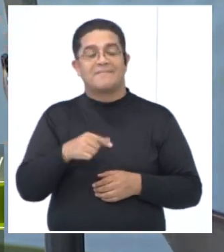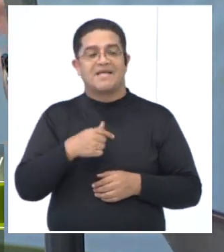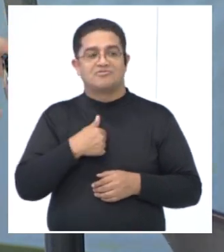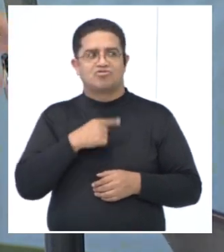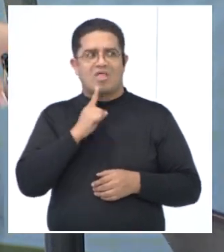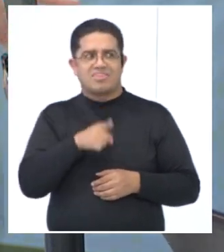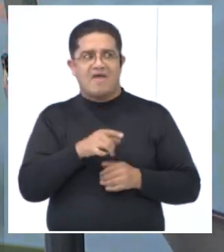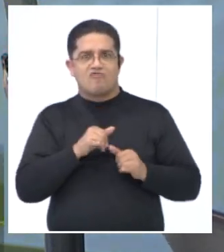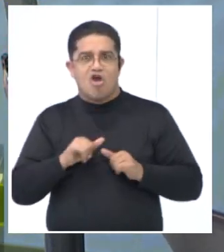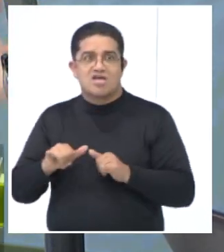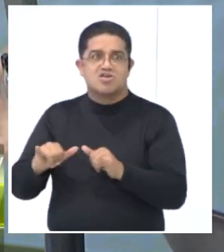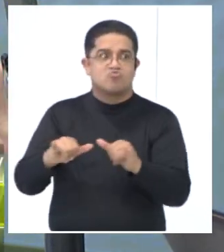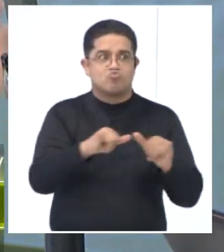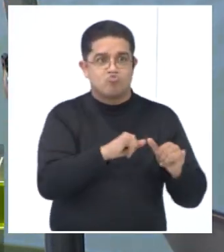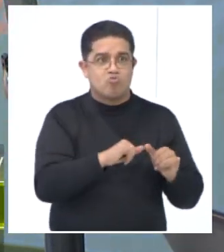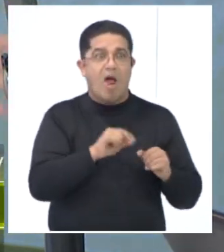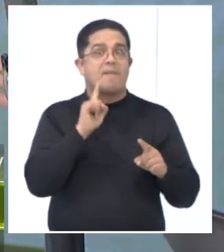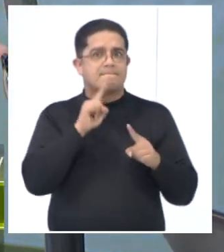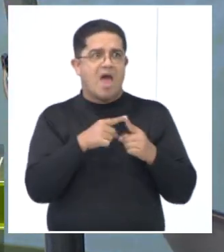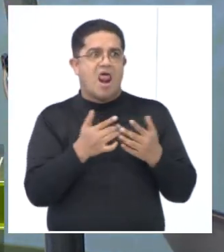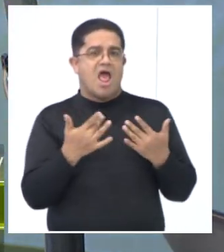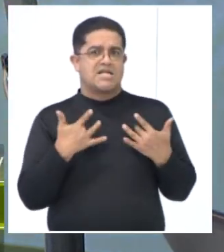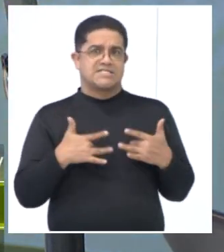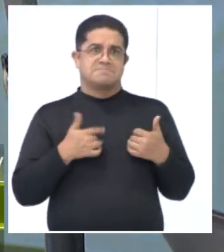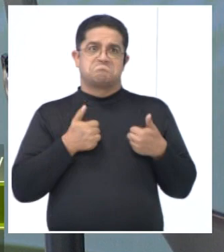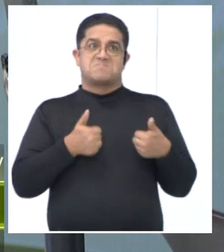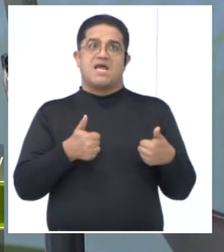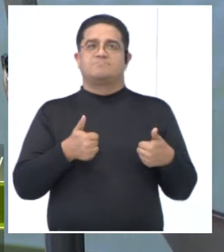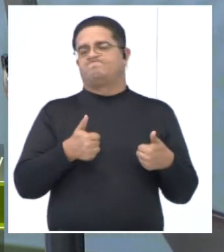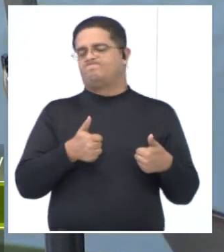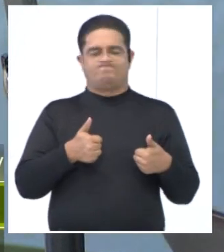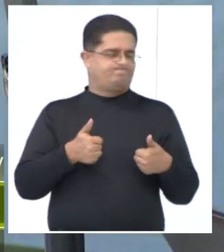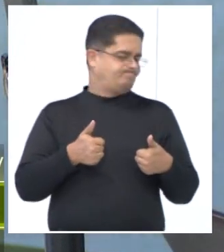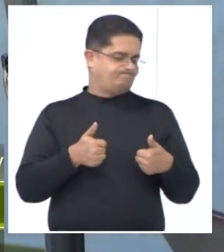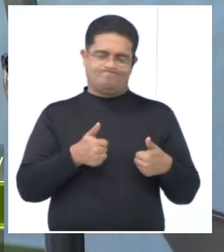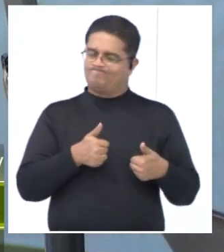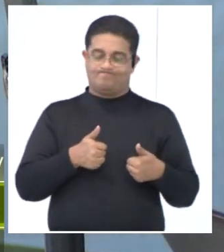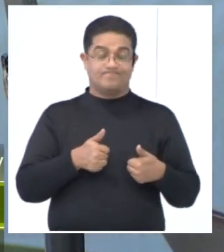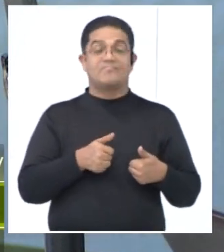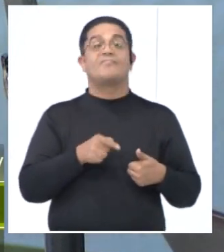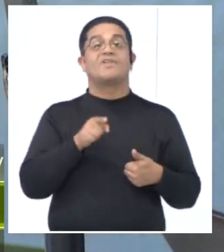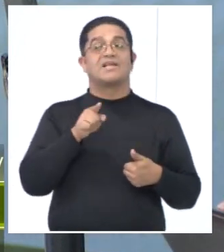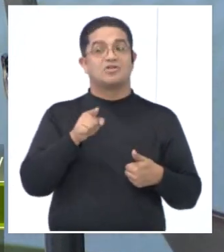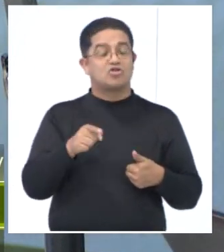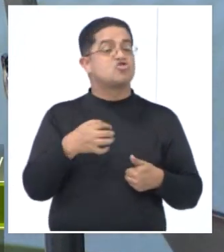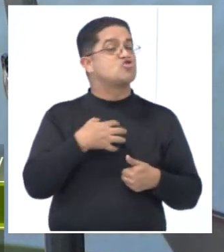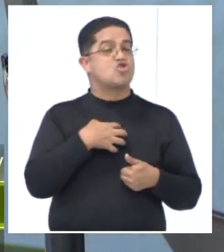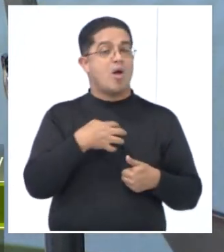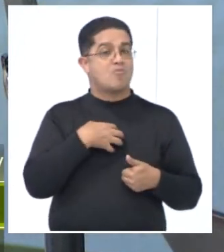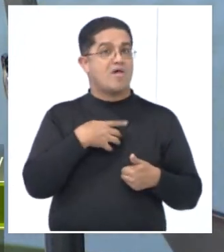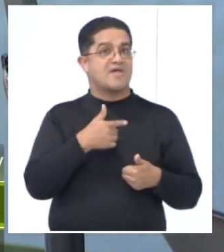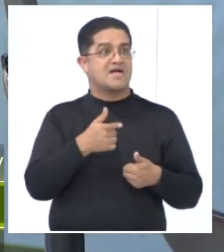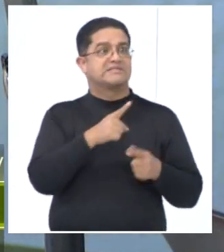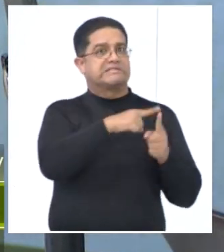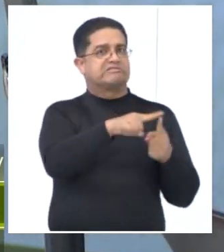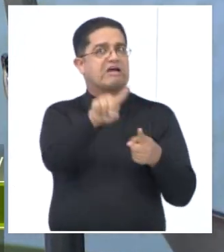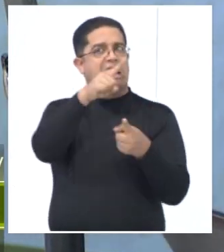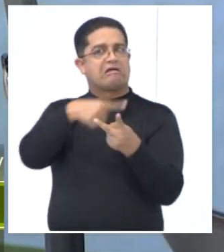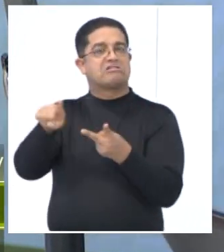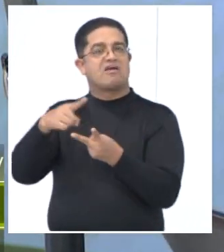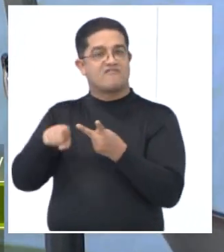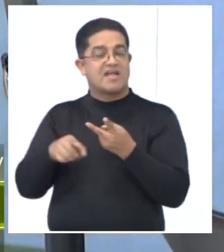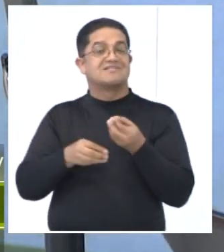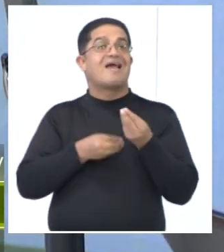igual a todos para poder encajar. Y yo creo que estar en esos polos y no poder estar en esas escalas grises hace que también